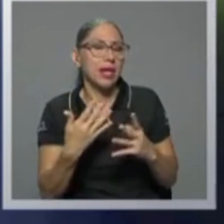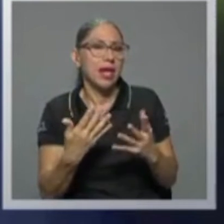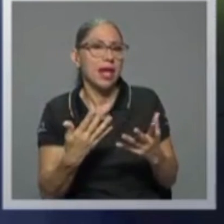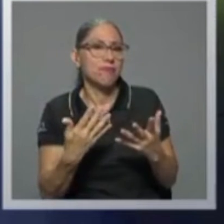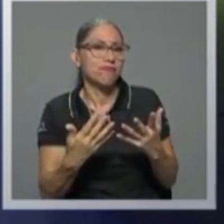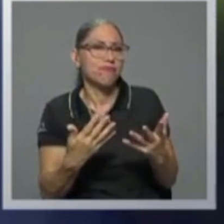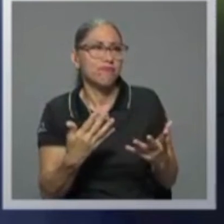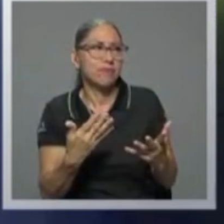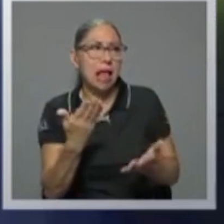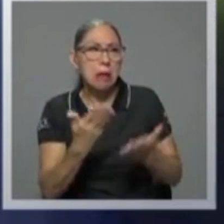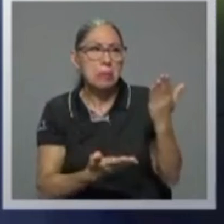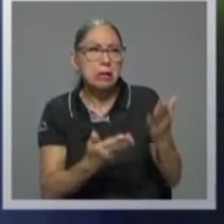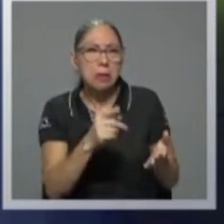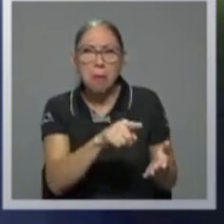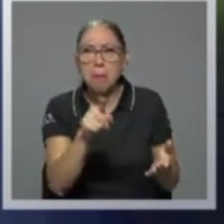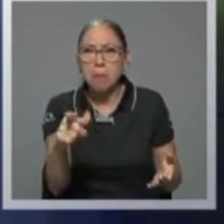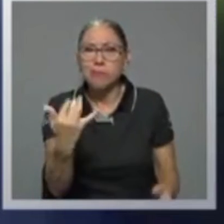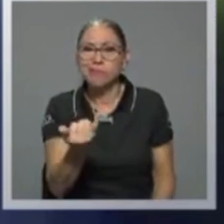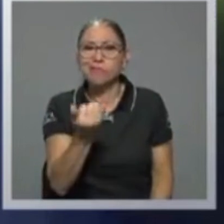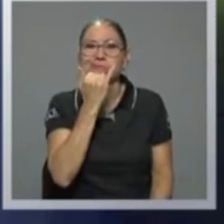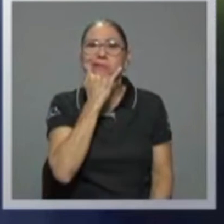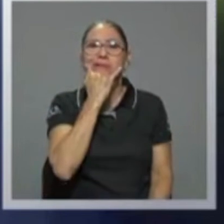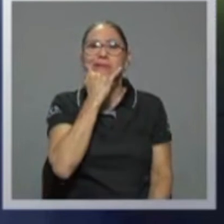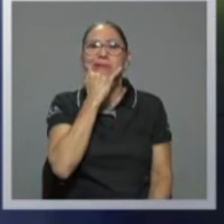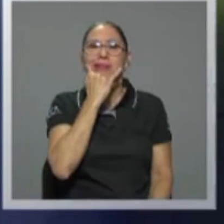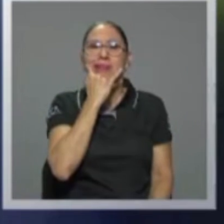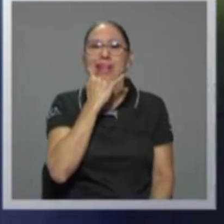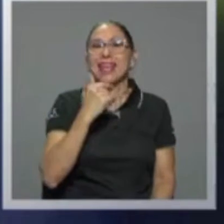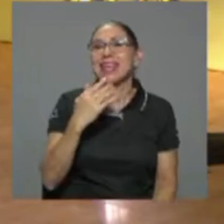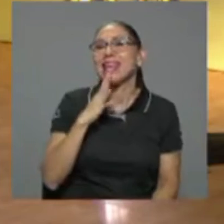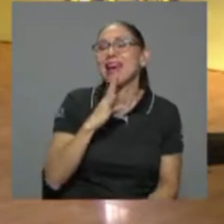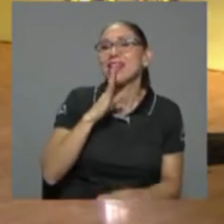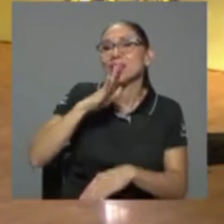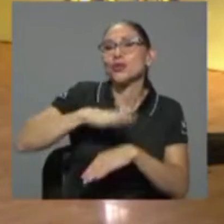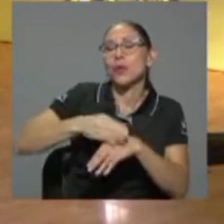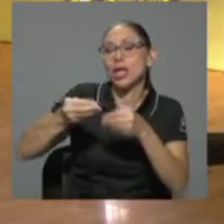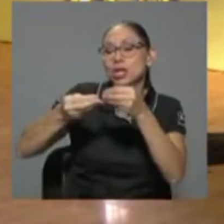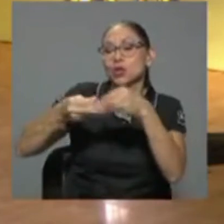la equivocación, que es esto del superávit primario.